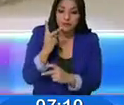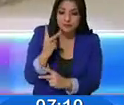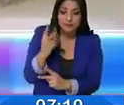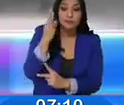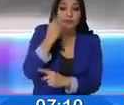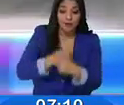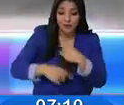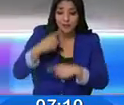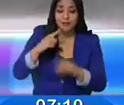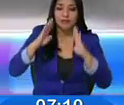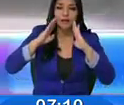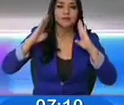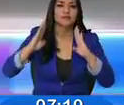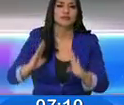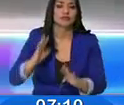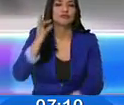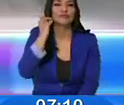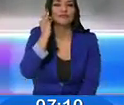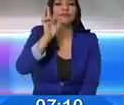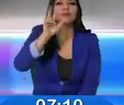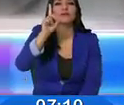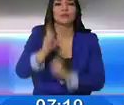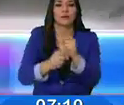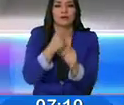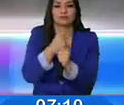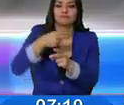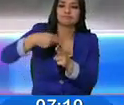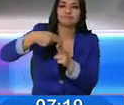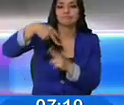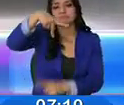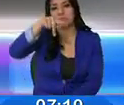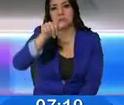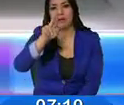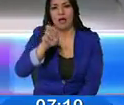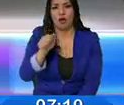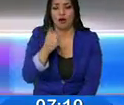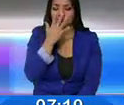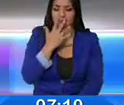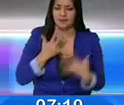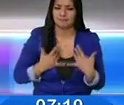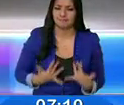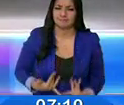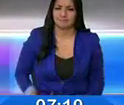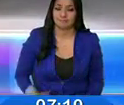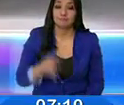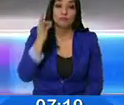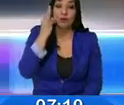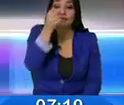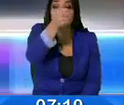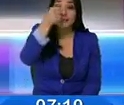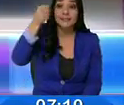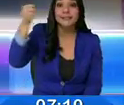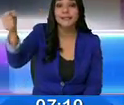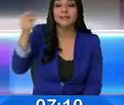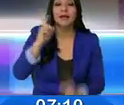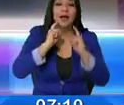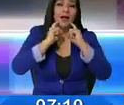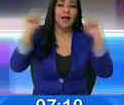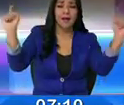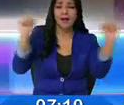señora Paola Joana Jiménez, de 31 años, cuando se encontraba ensangrentada. Estaba en la ventana y yo escuché que la señora